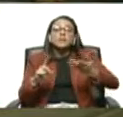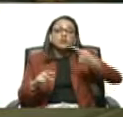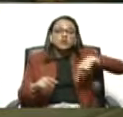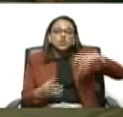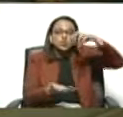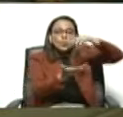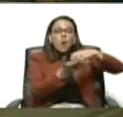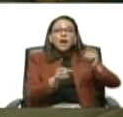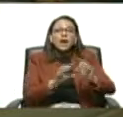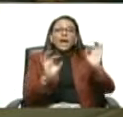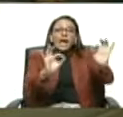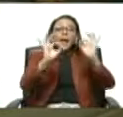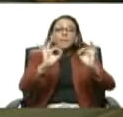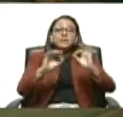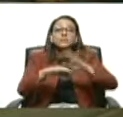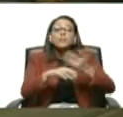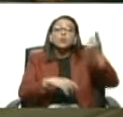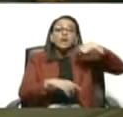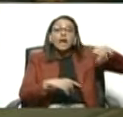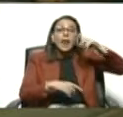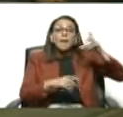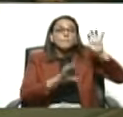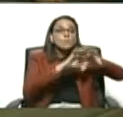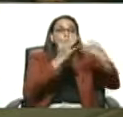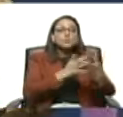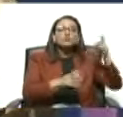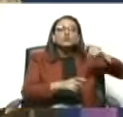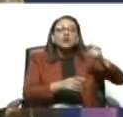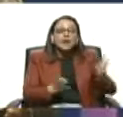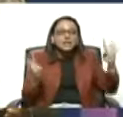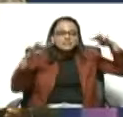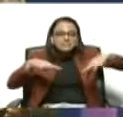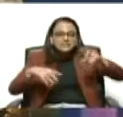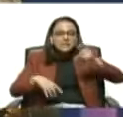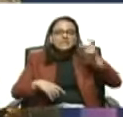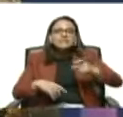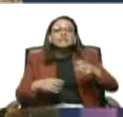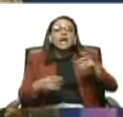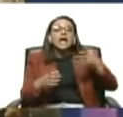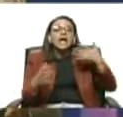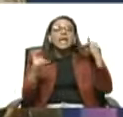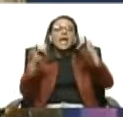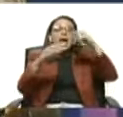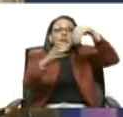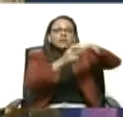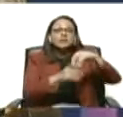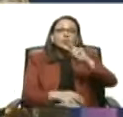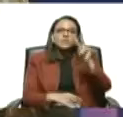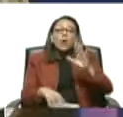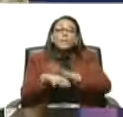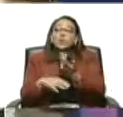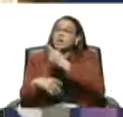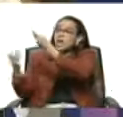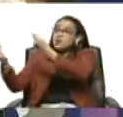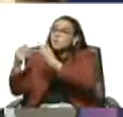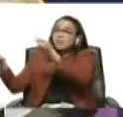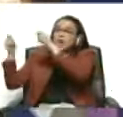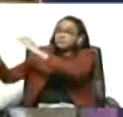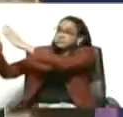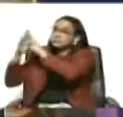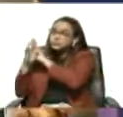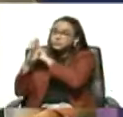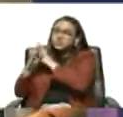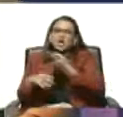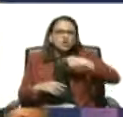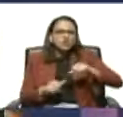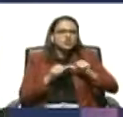significa Venezuela para los pueblos del mundo. Porque a pesar de las terribles dificultades que causó el bloqueo, nuestro modelo ha estado aquí de